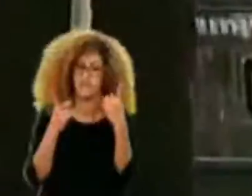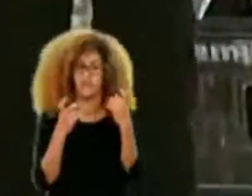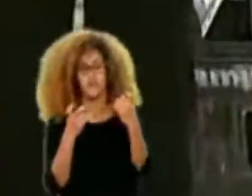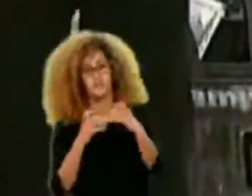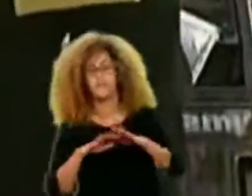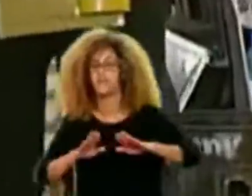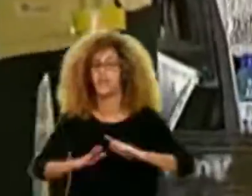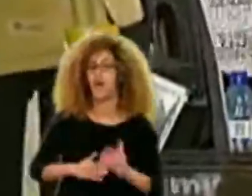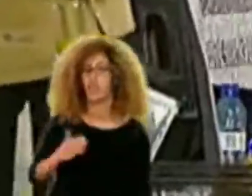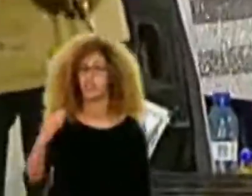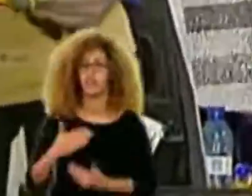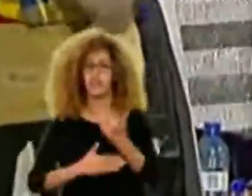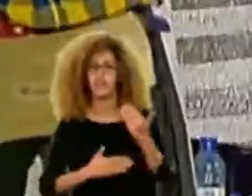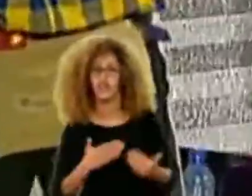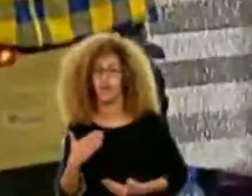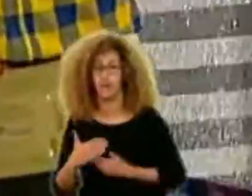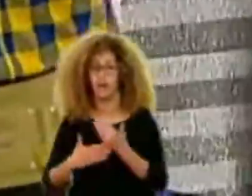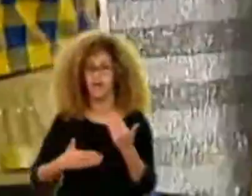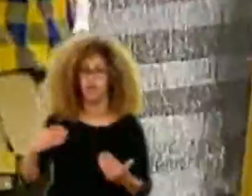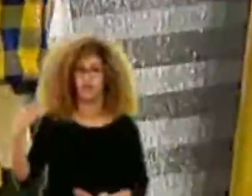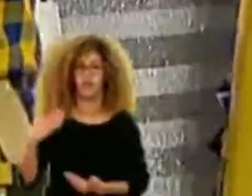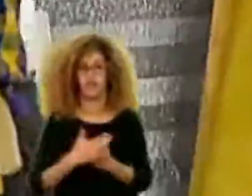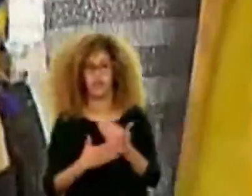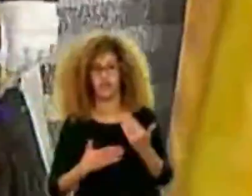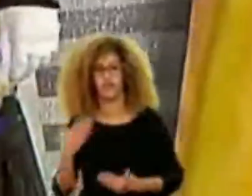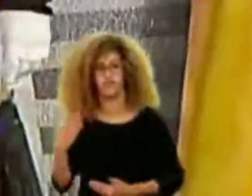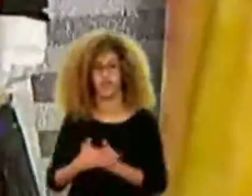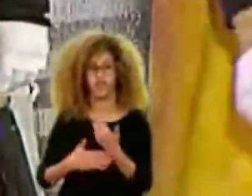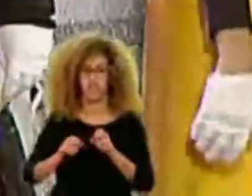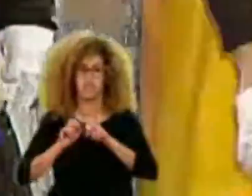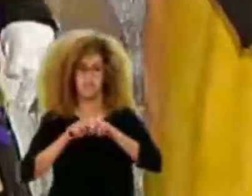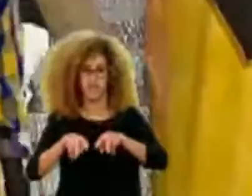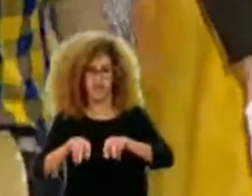cada día vamos empeorando.